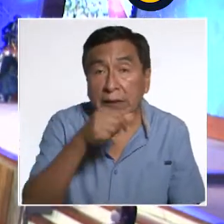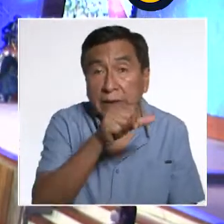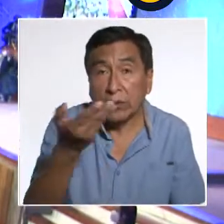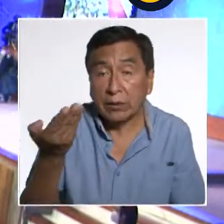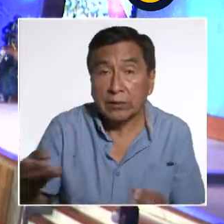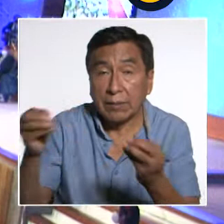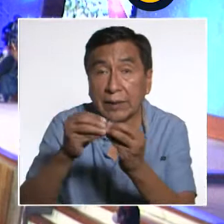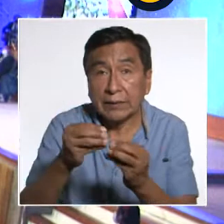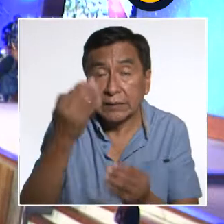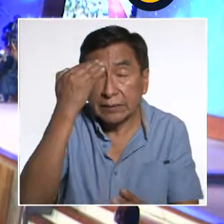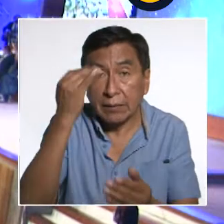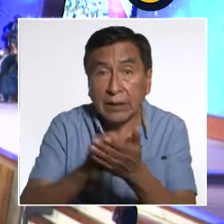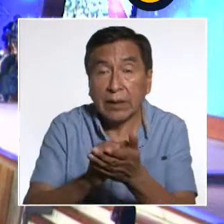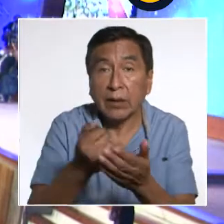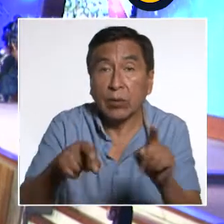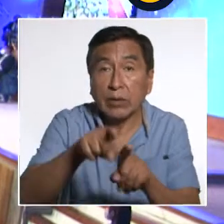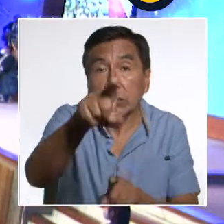¿Sabe que cuando usted esté en prueba?